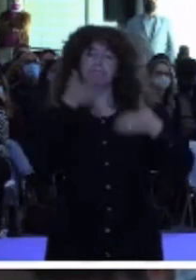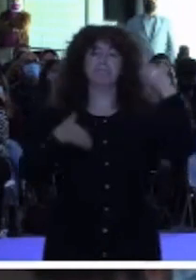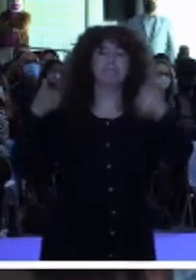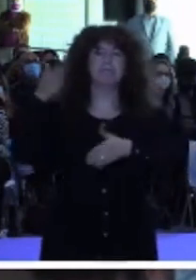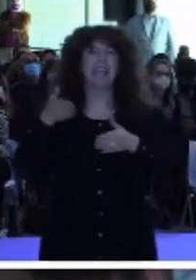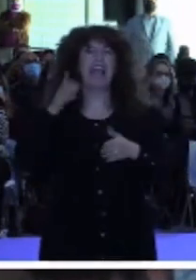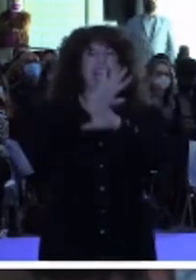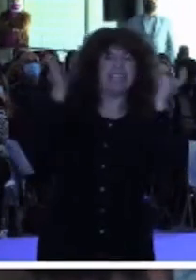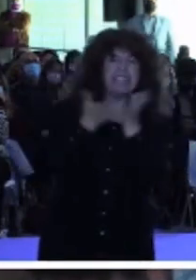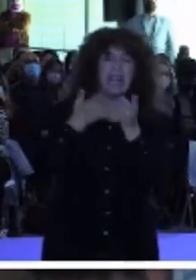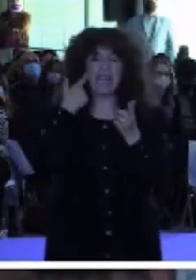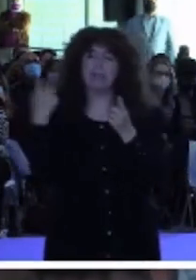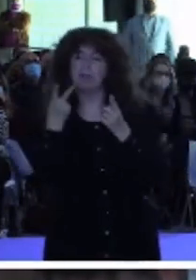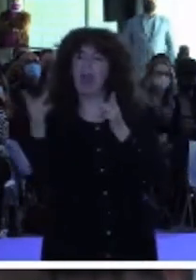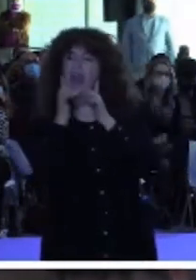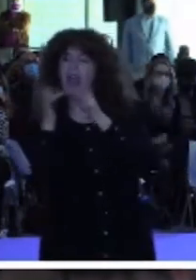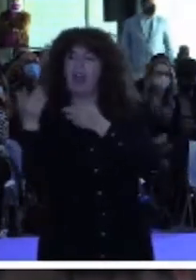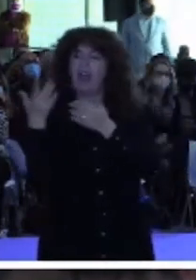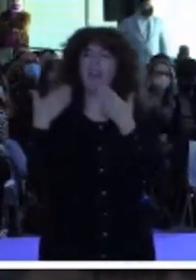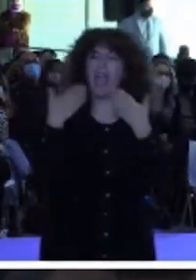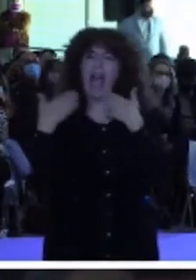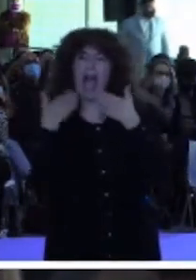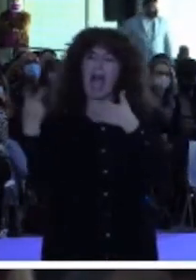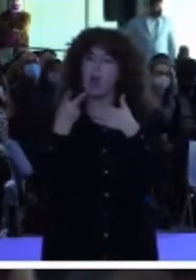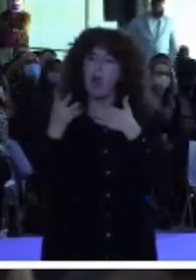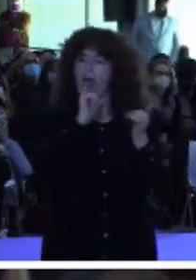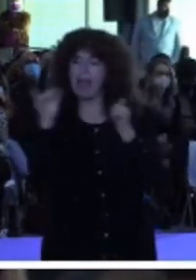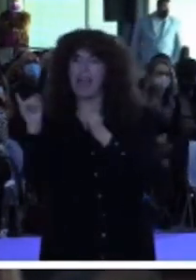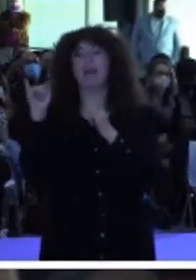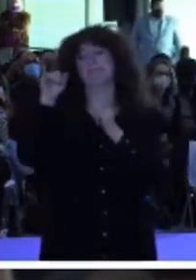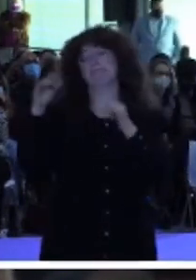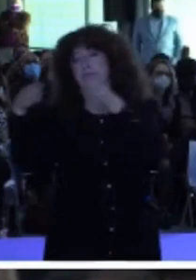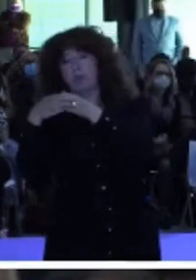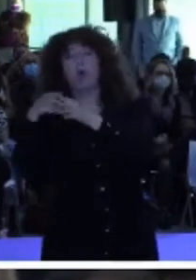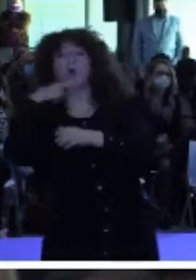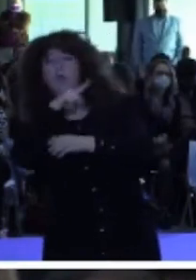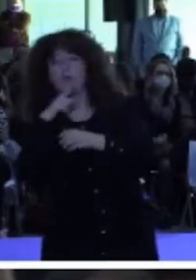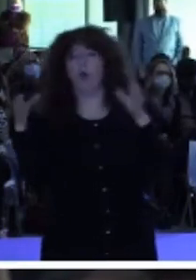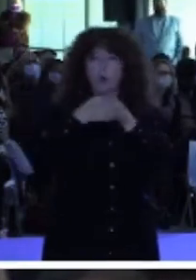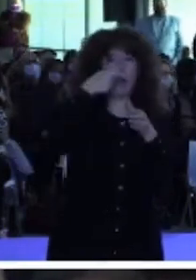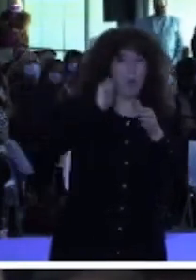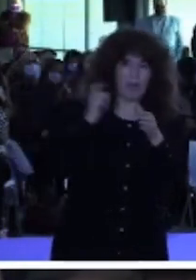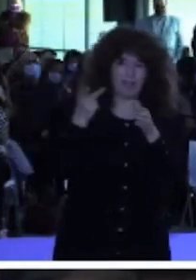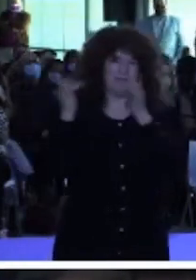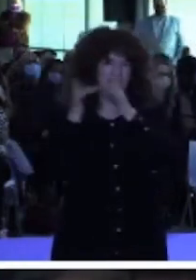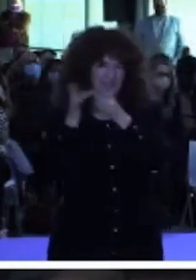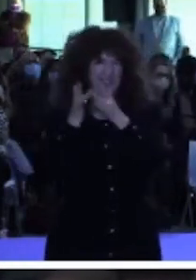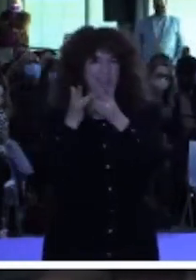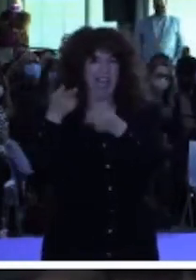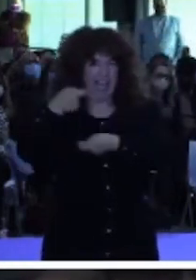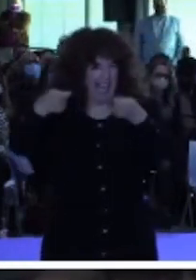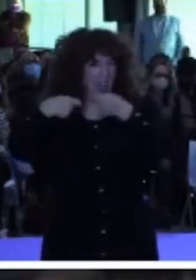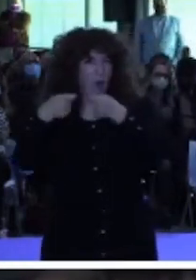de ese diálogo que se está produciendo entre los enviados del gobierno ruso y del gobierno ucraniano. ¿Cómo puede ser que estén